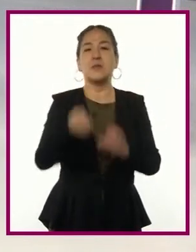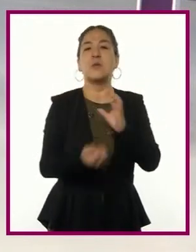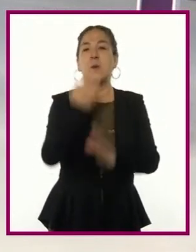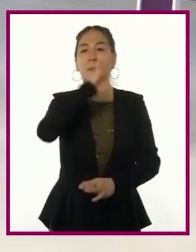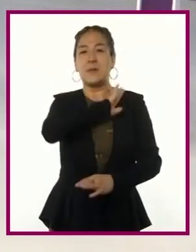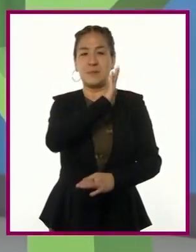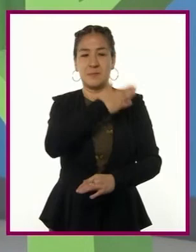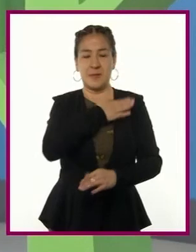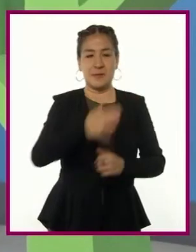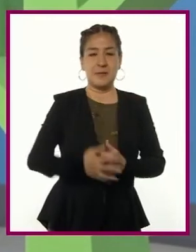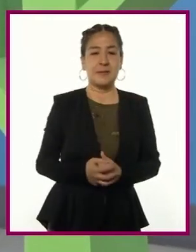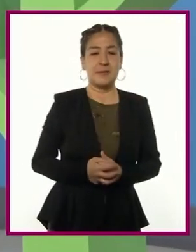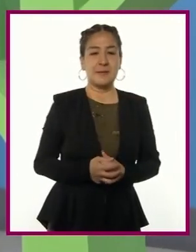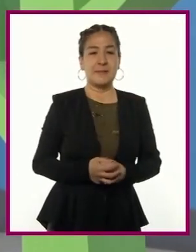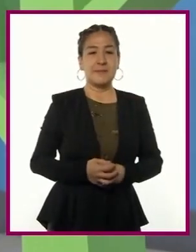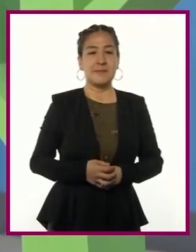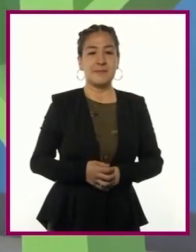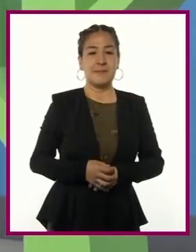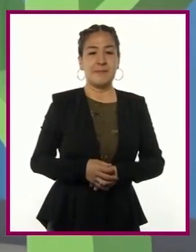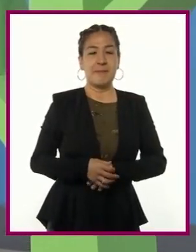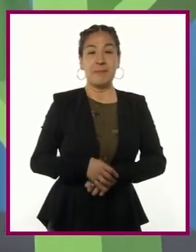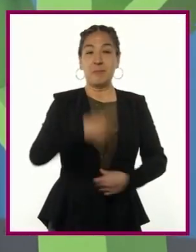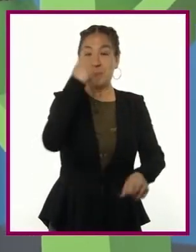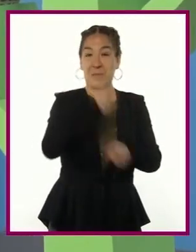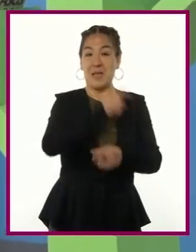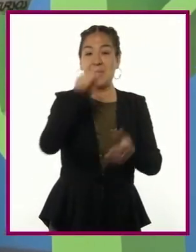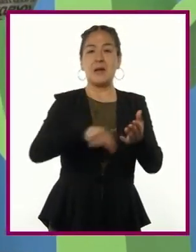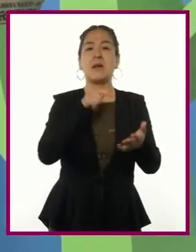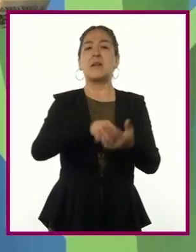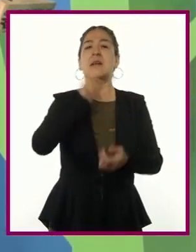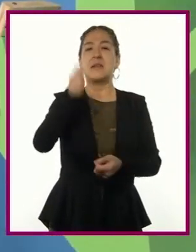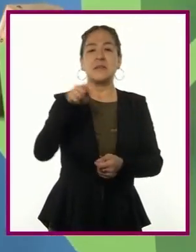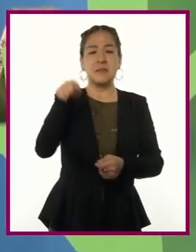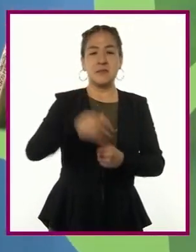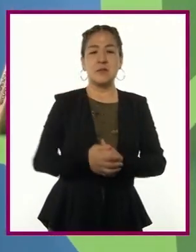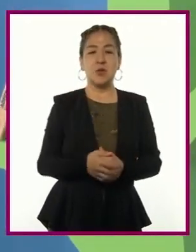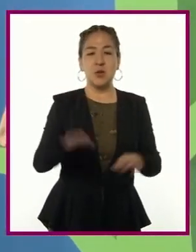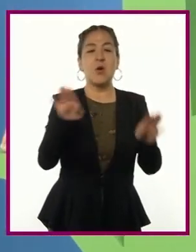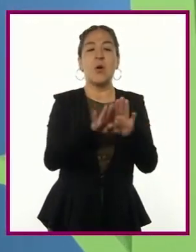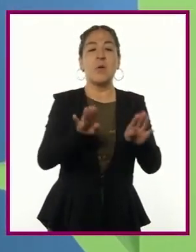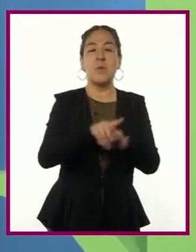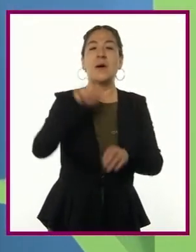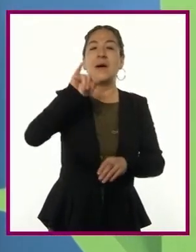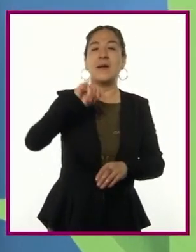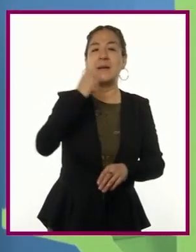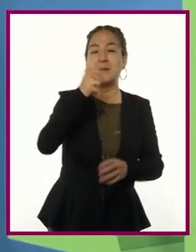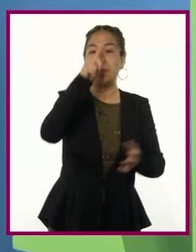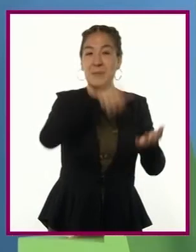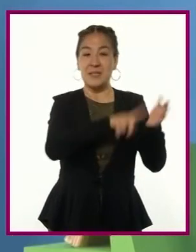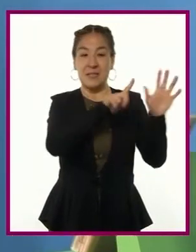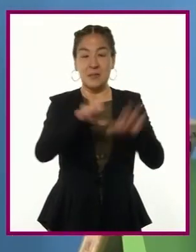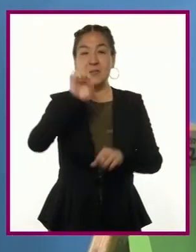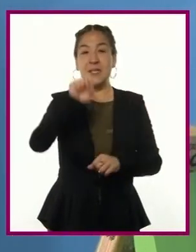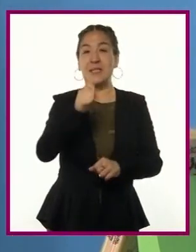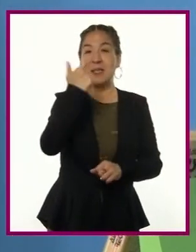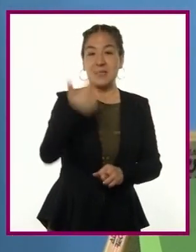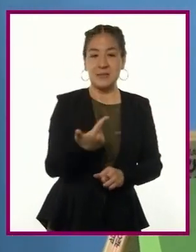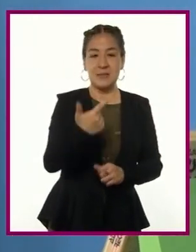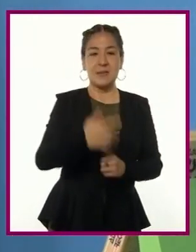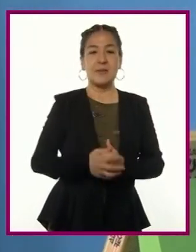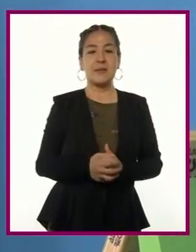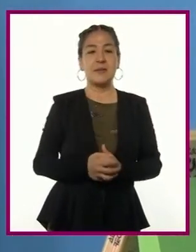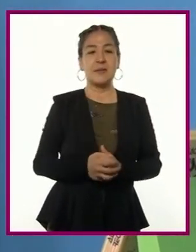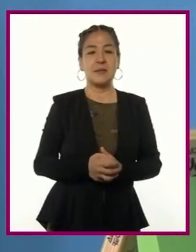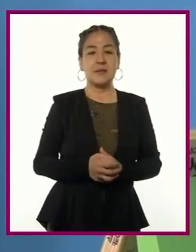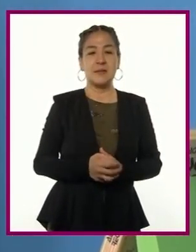España. En primera instancia, la expulsión de la Compañía de Jesús en 1767 generó